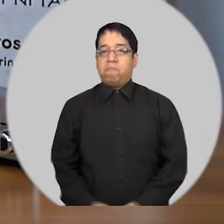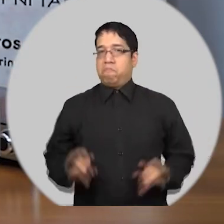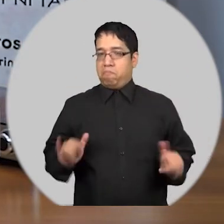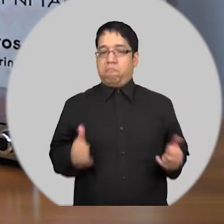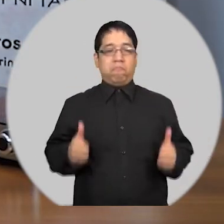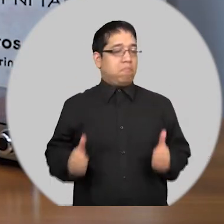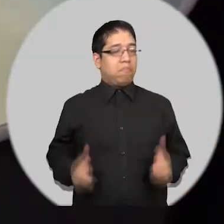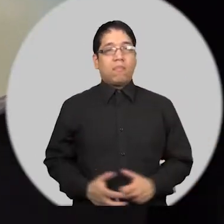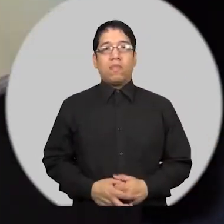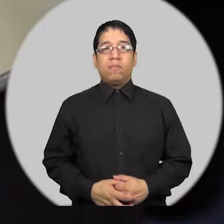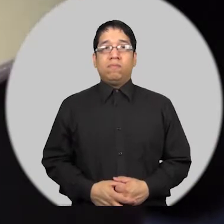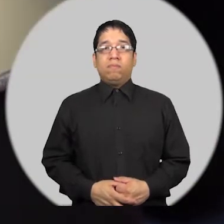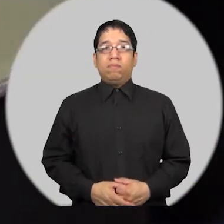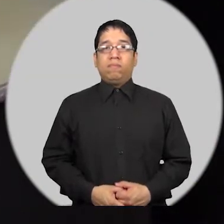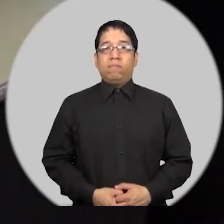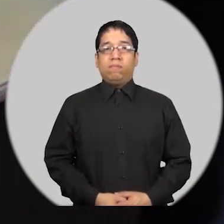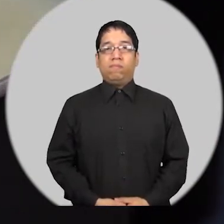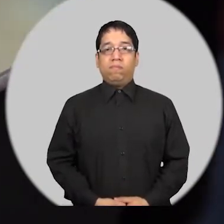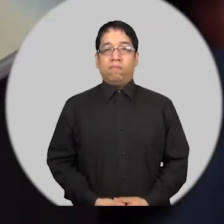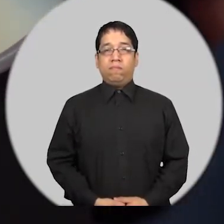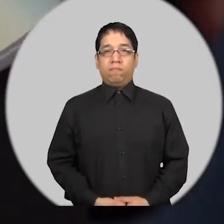Y está lista.